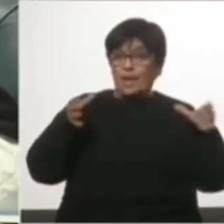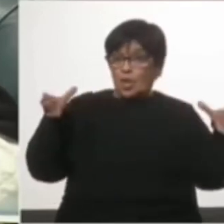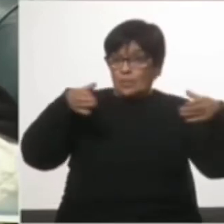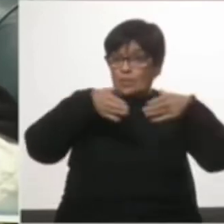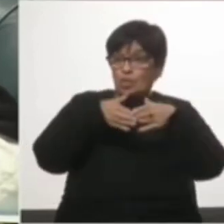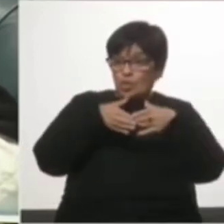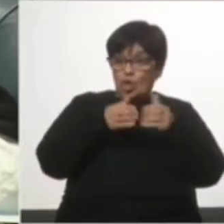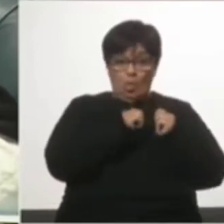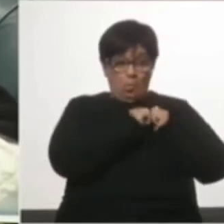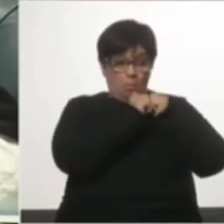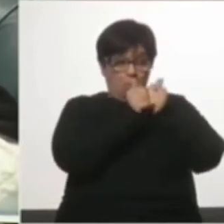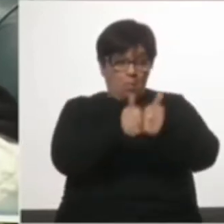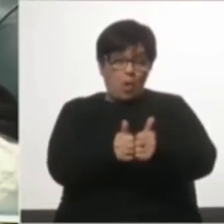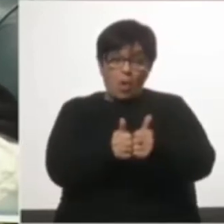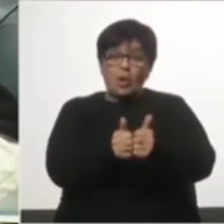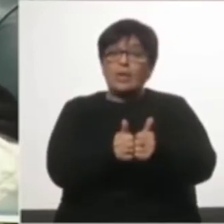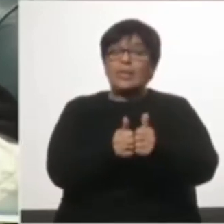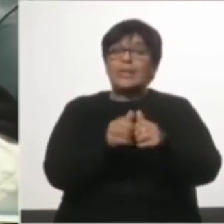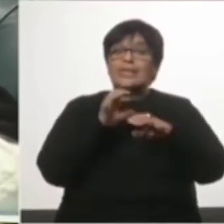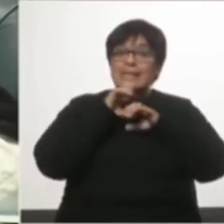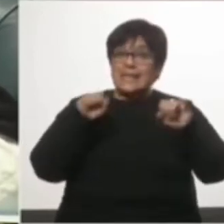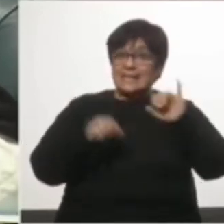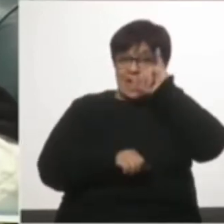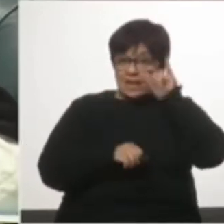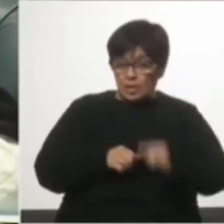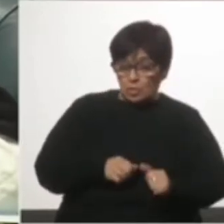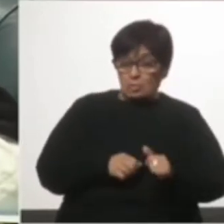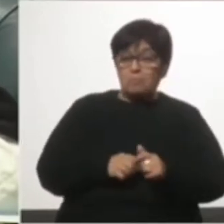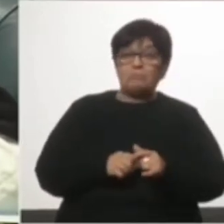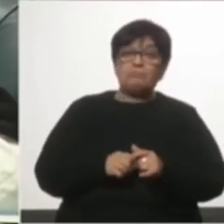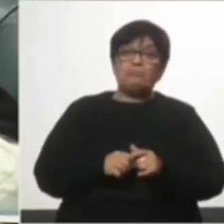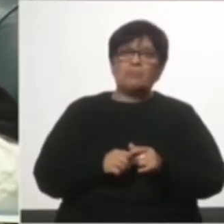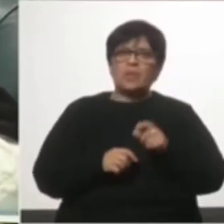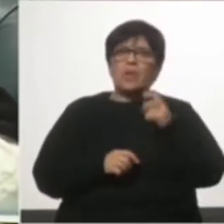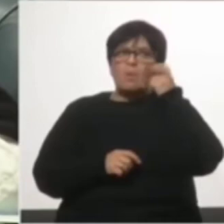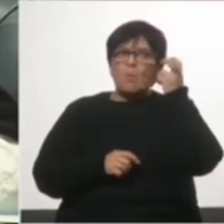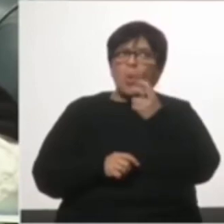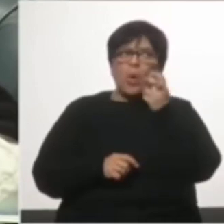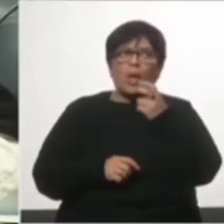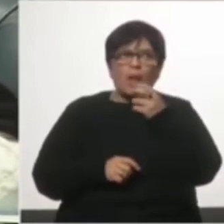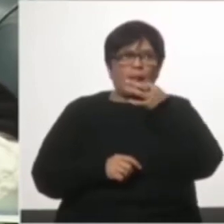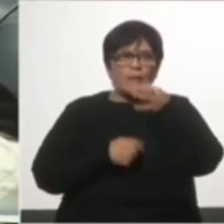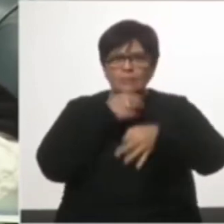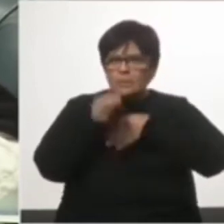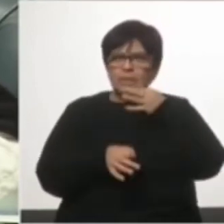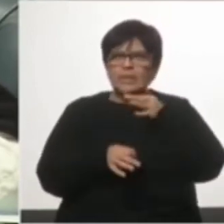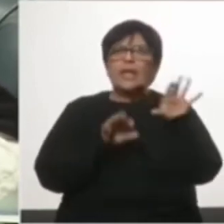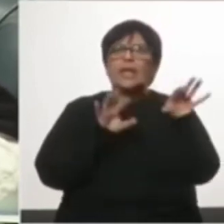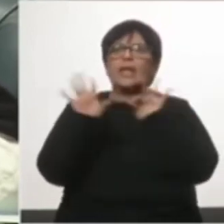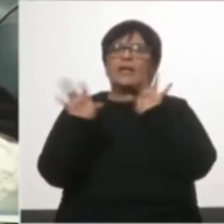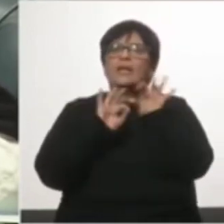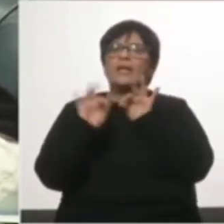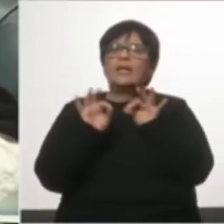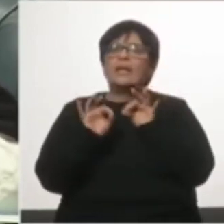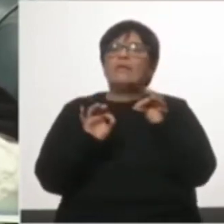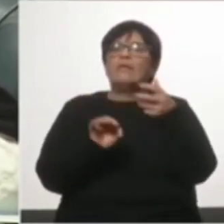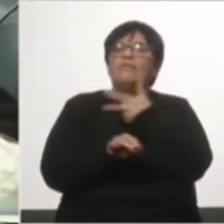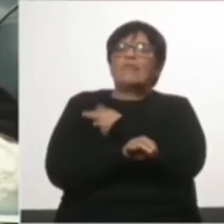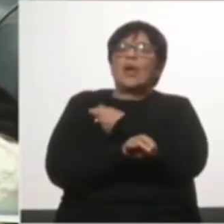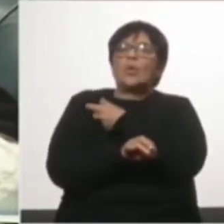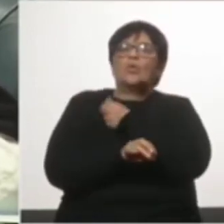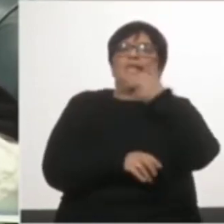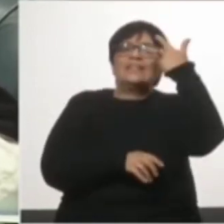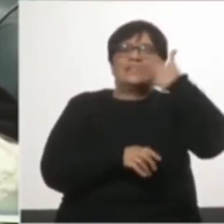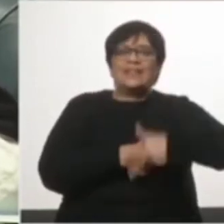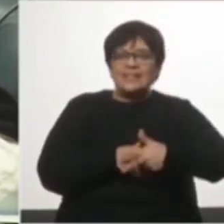acompaña como jefe de la comitiva el secretario Delgado. El semanario Búsqueda informa: eligen entre 13 vacunas,